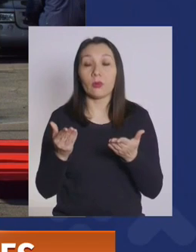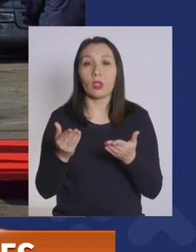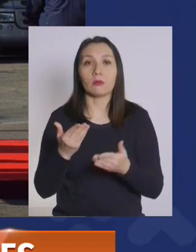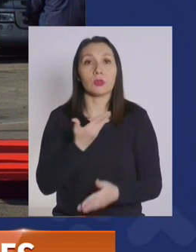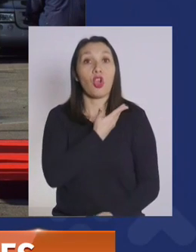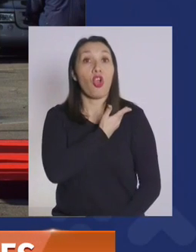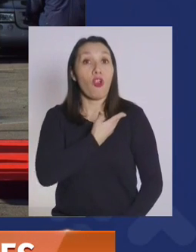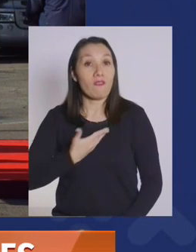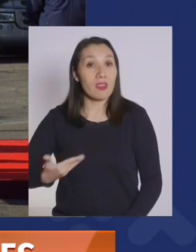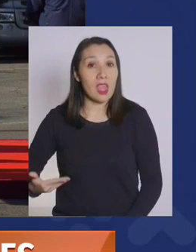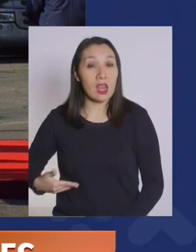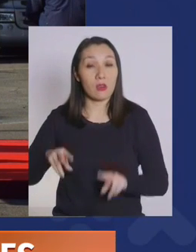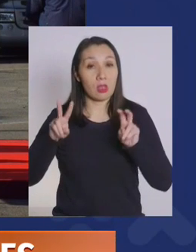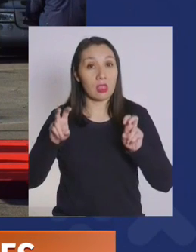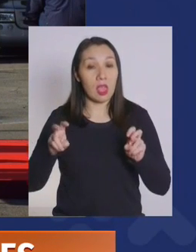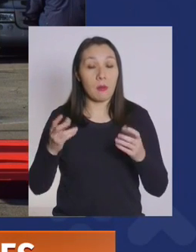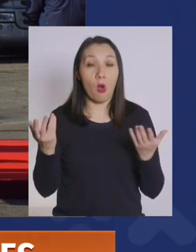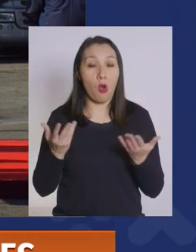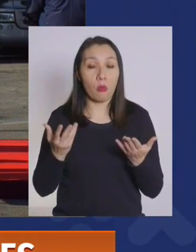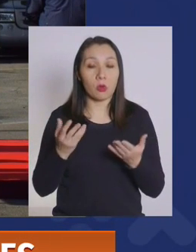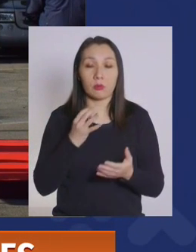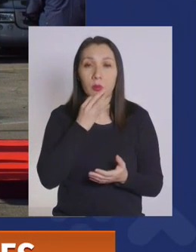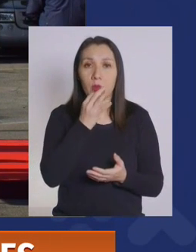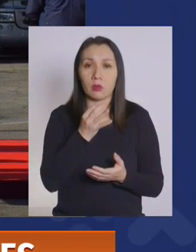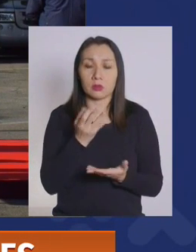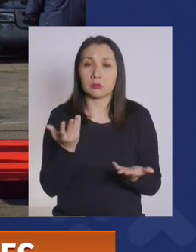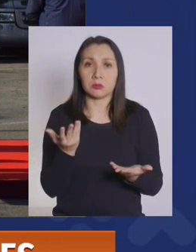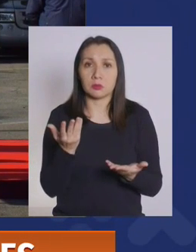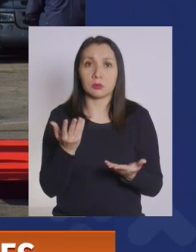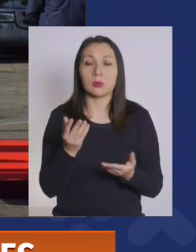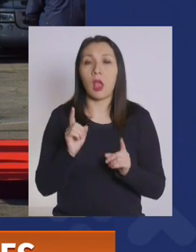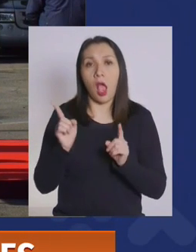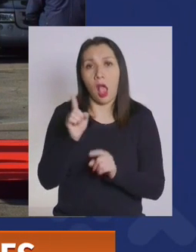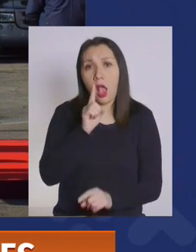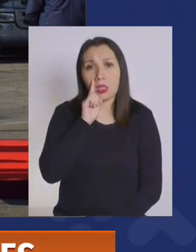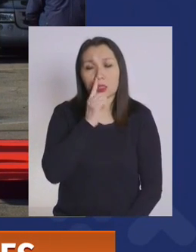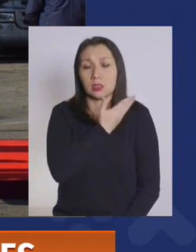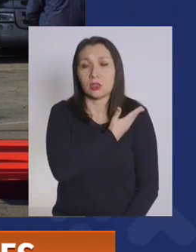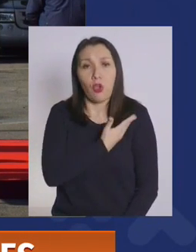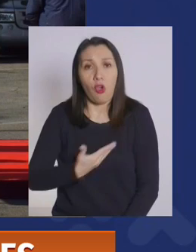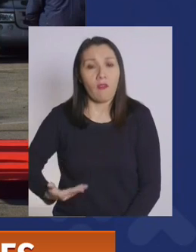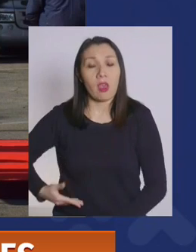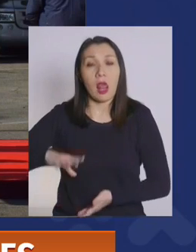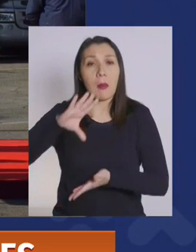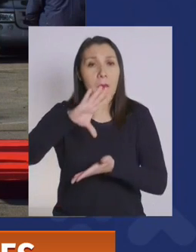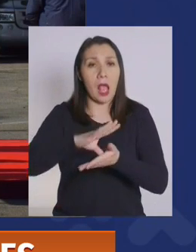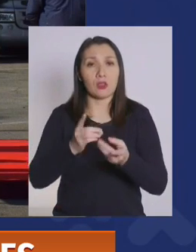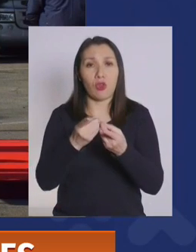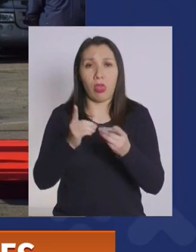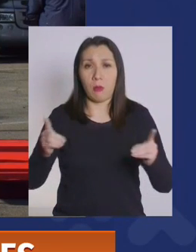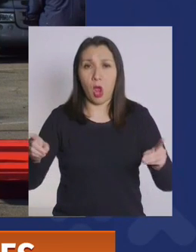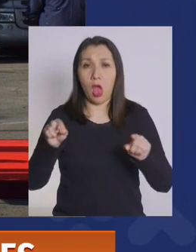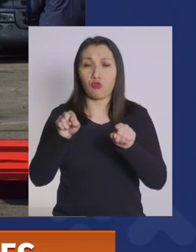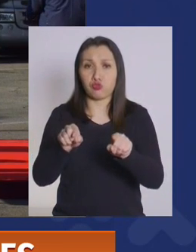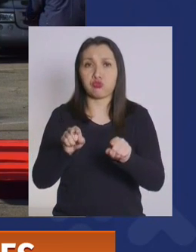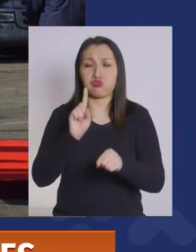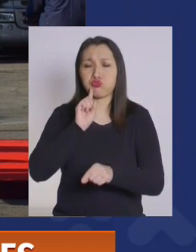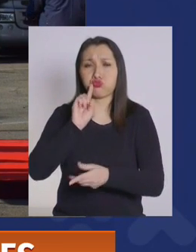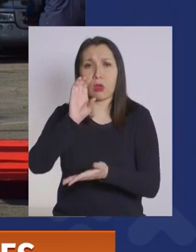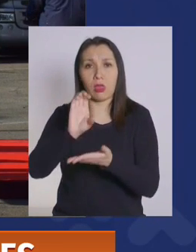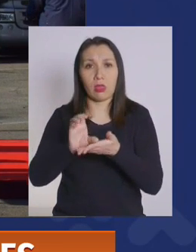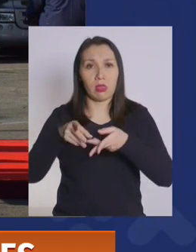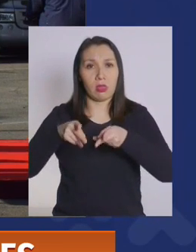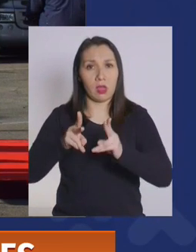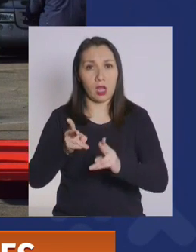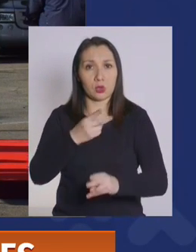del gobierno en esta materia es muy simple, es la posición que tiene un gobierno en un país democrático y con Estado de Derecho como